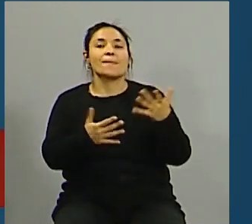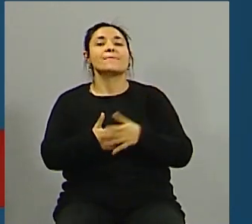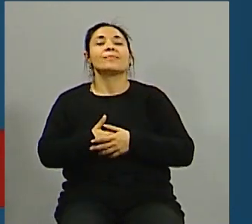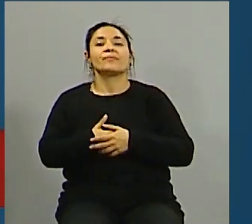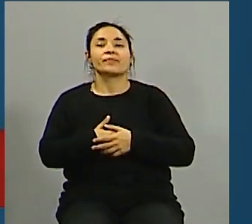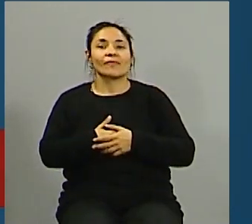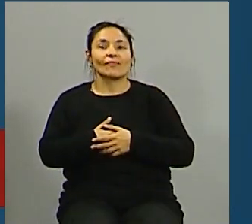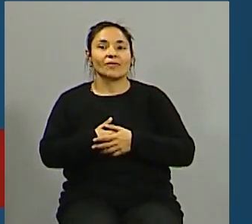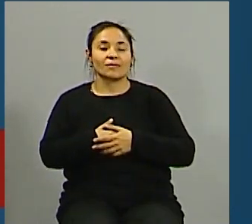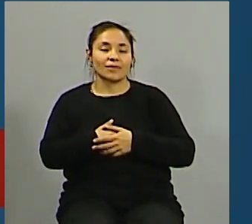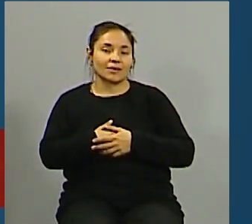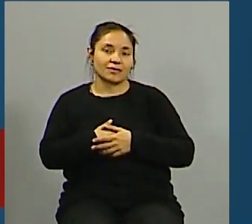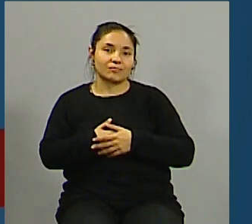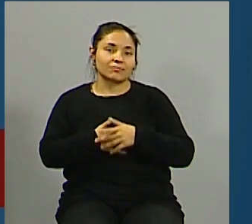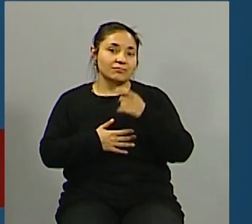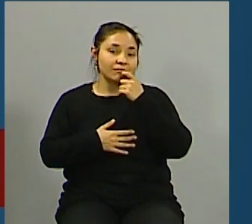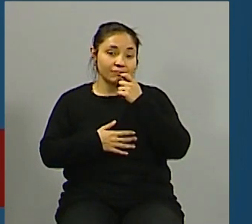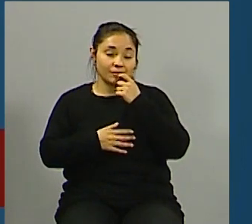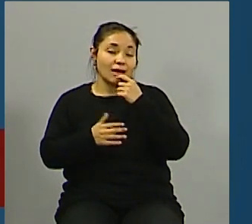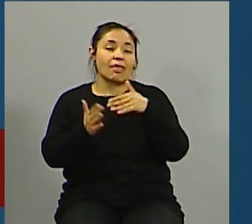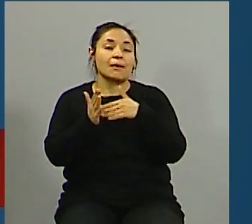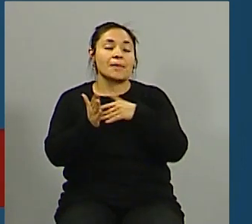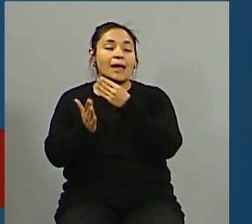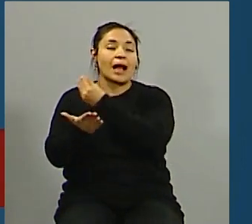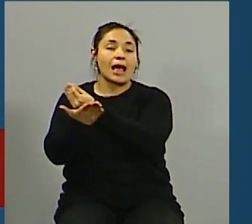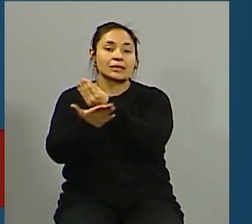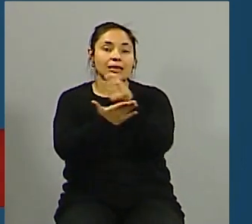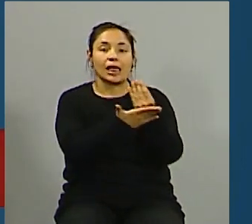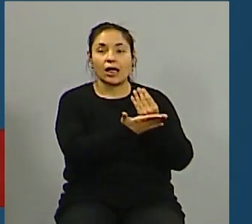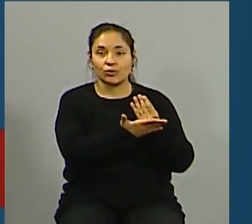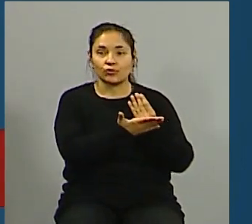medida de que ganen determinados